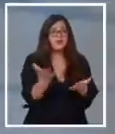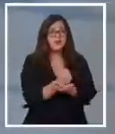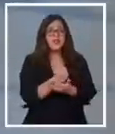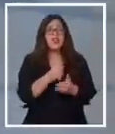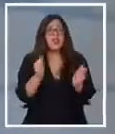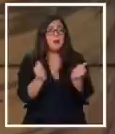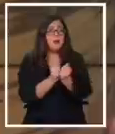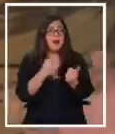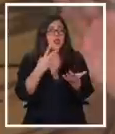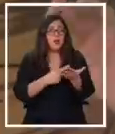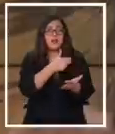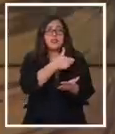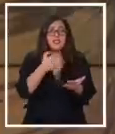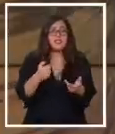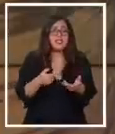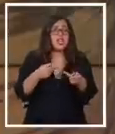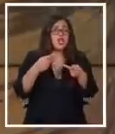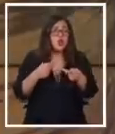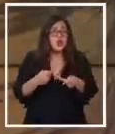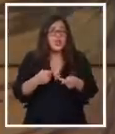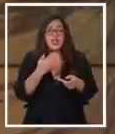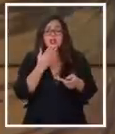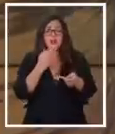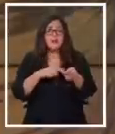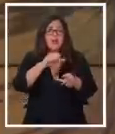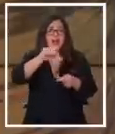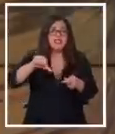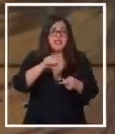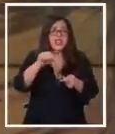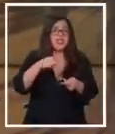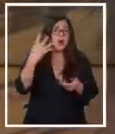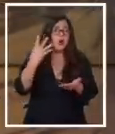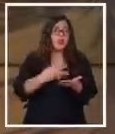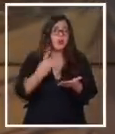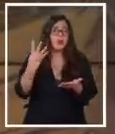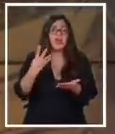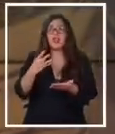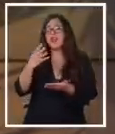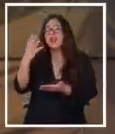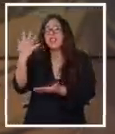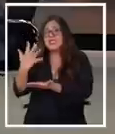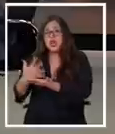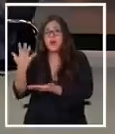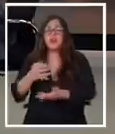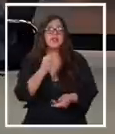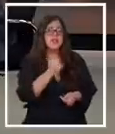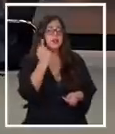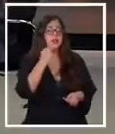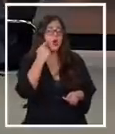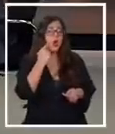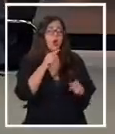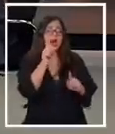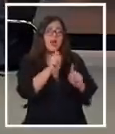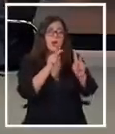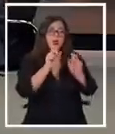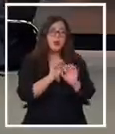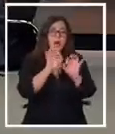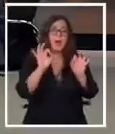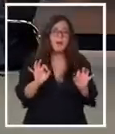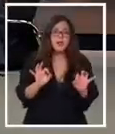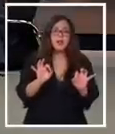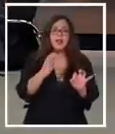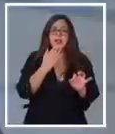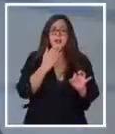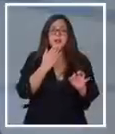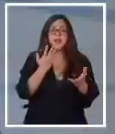2.600 kilos el aceite sobre los cuatro mil pesos incluso cinco mil ha llegado al aceite algunos casos ya en ese caso no particular hay algunas que algunos indicios de hecho a la